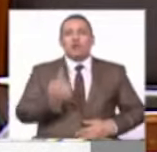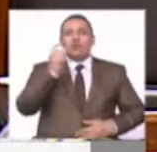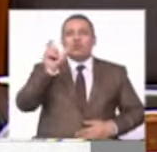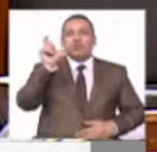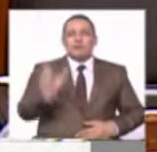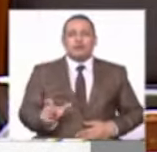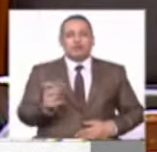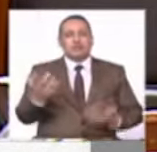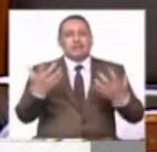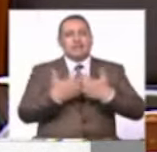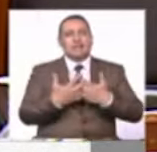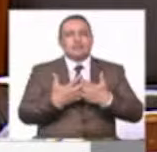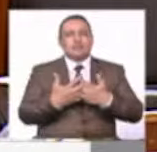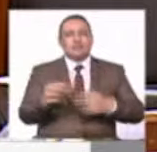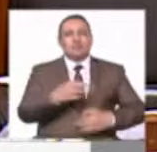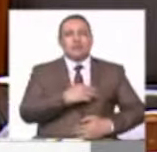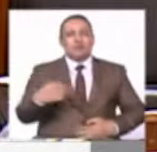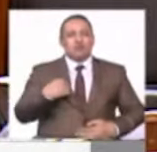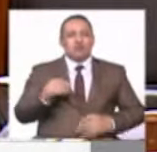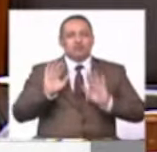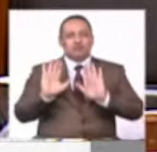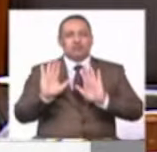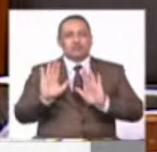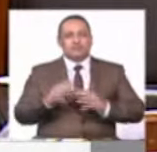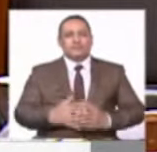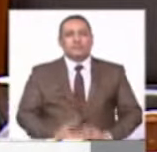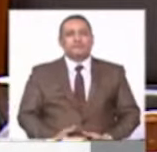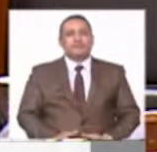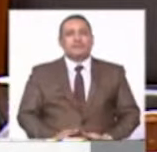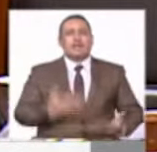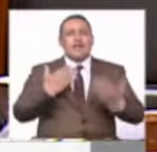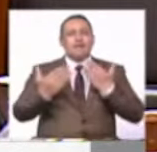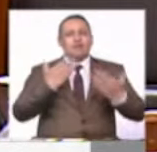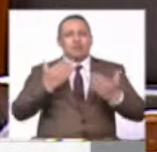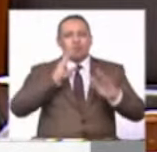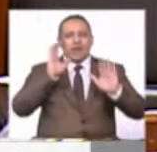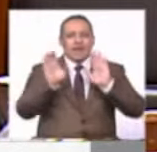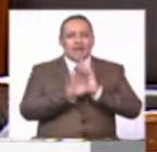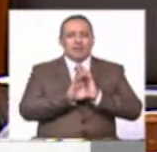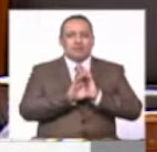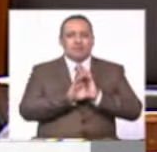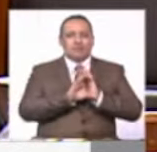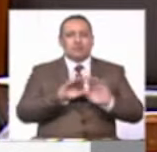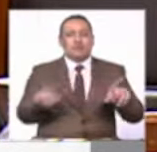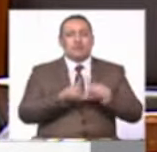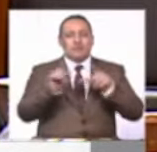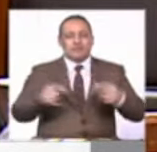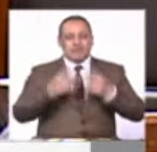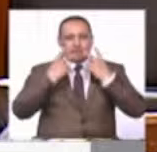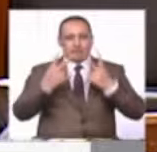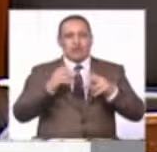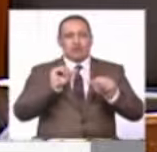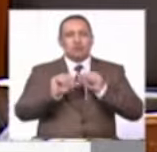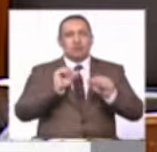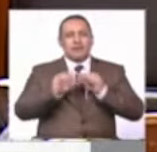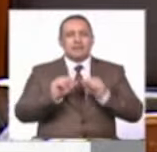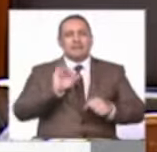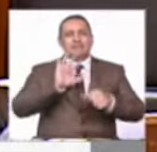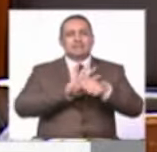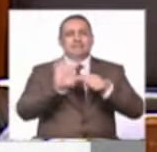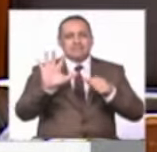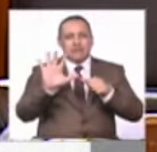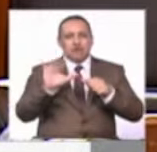sus de sus miembros a manera de ejemplo obsérvese el numeral c del